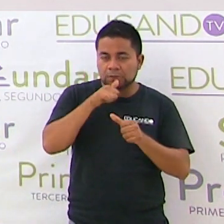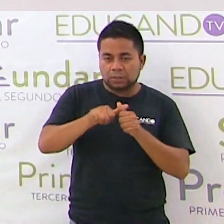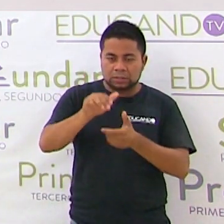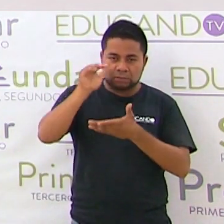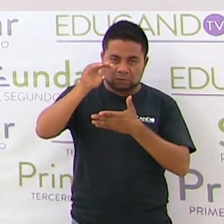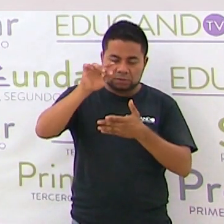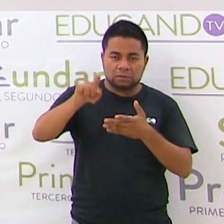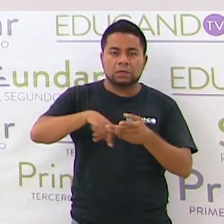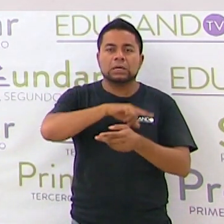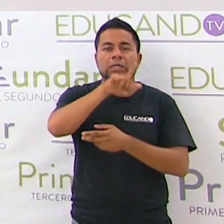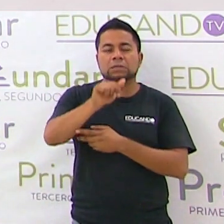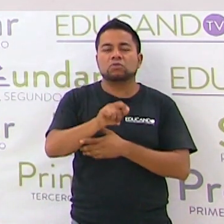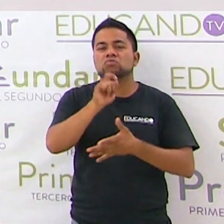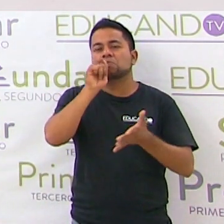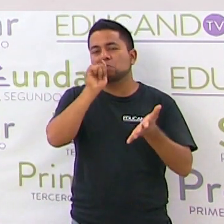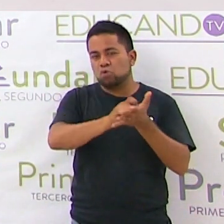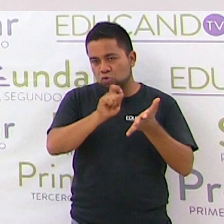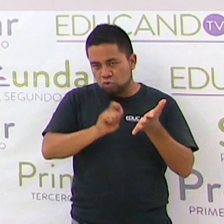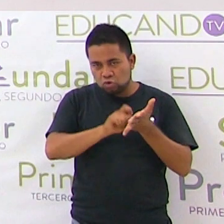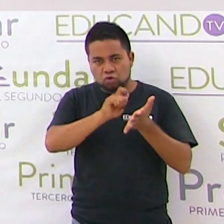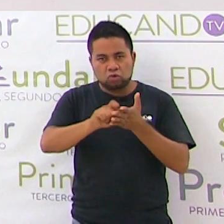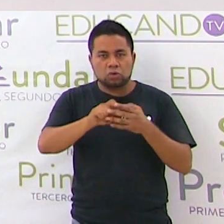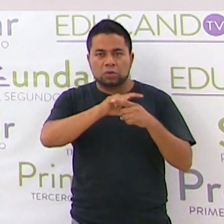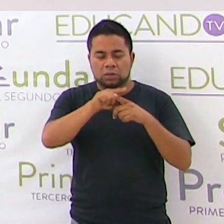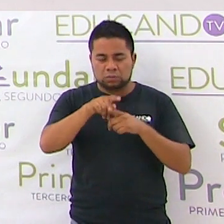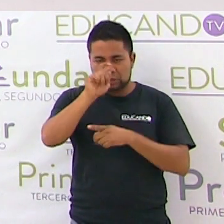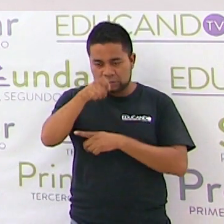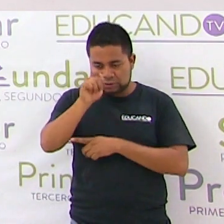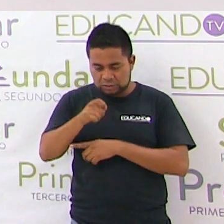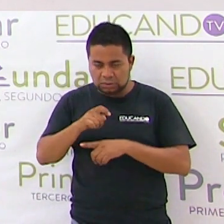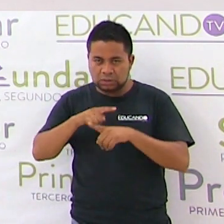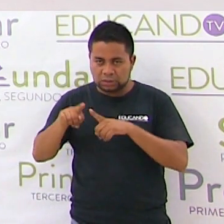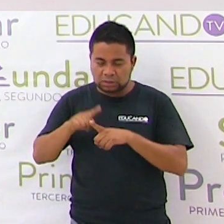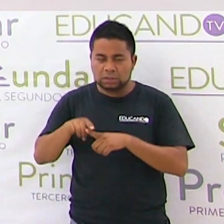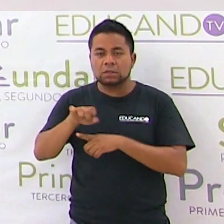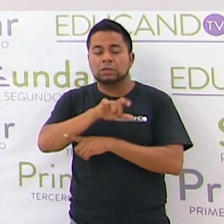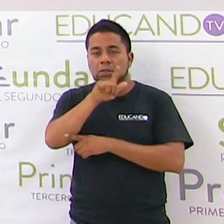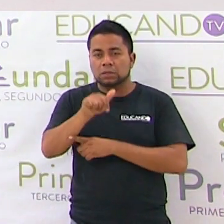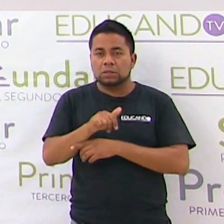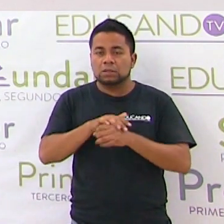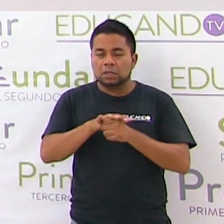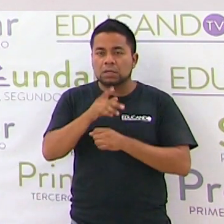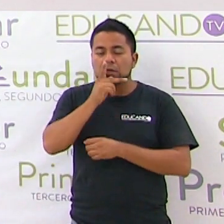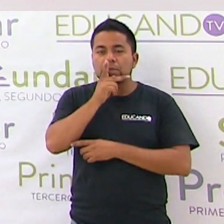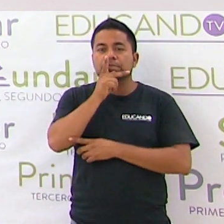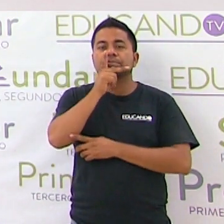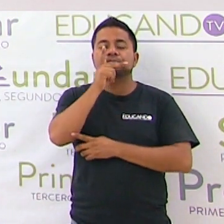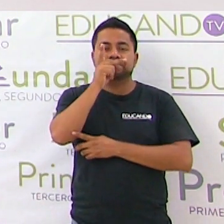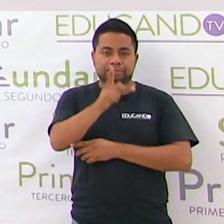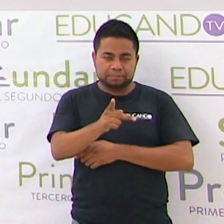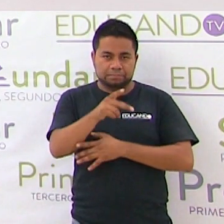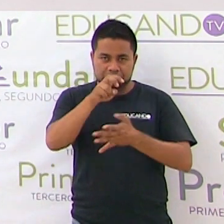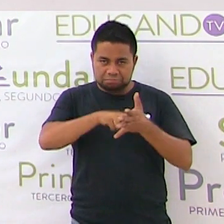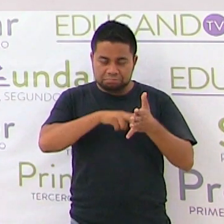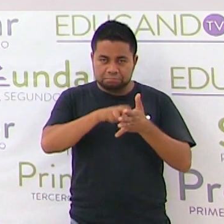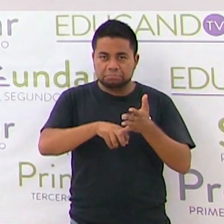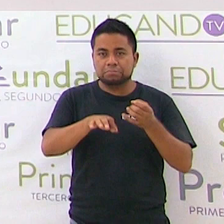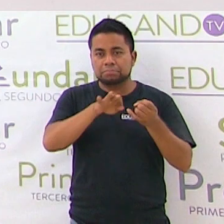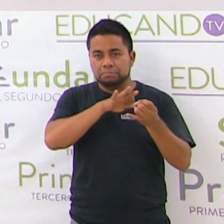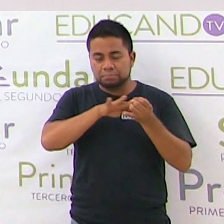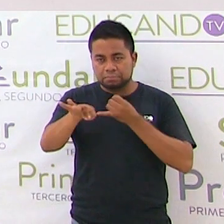después checamos puntos, después checamos acentos, después checamos las palabras y